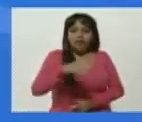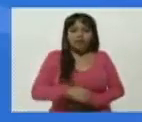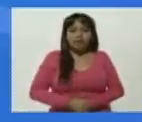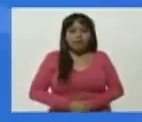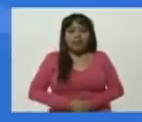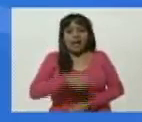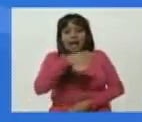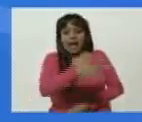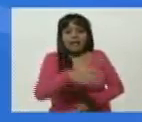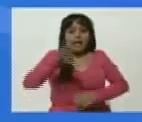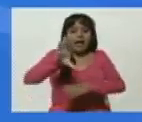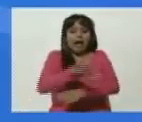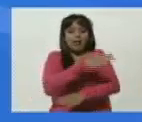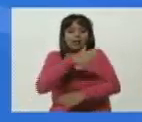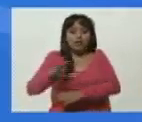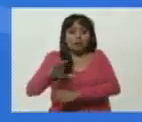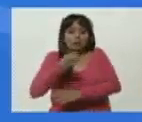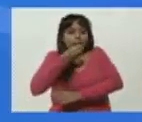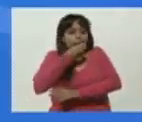letra gloriosa